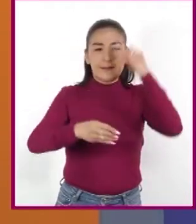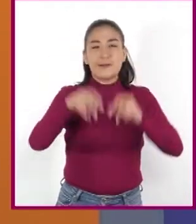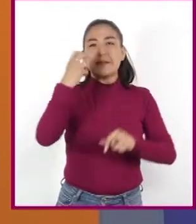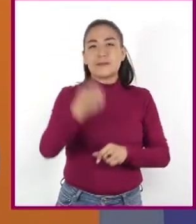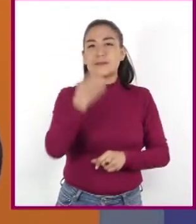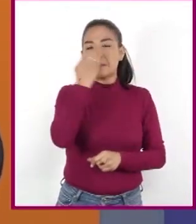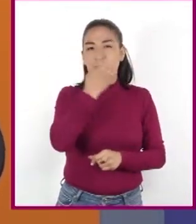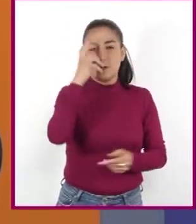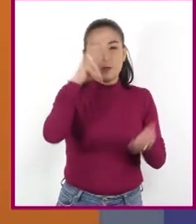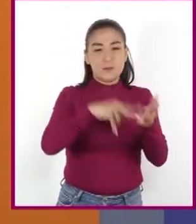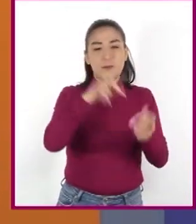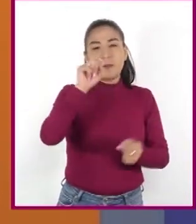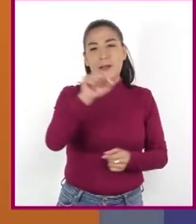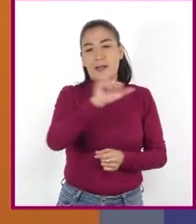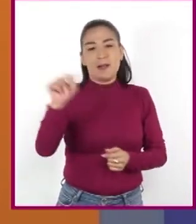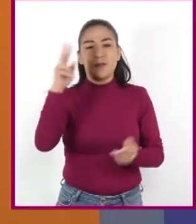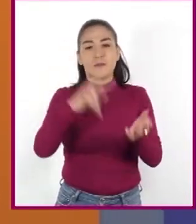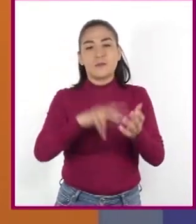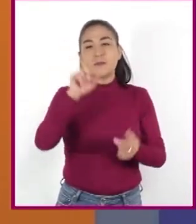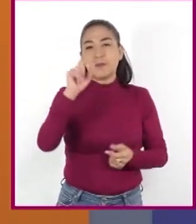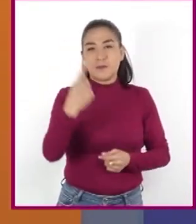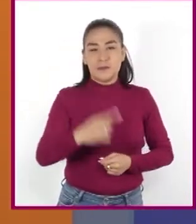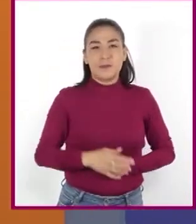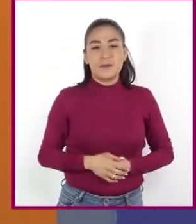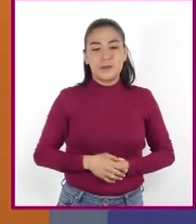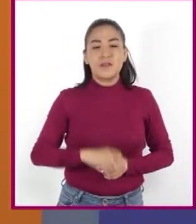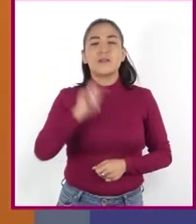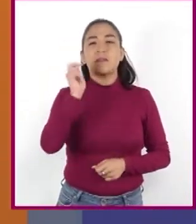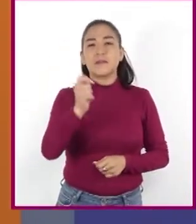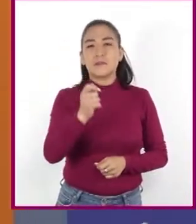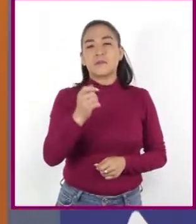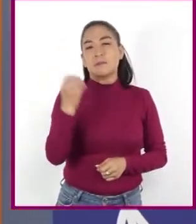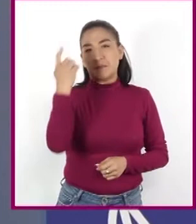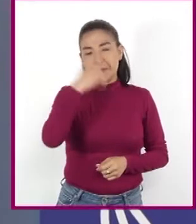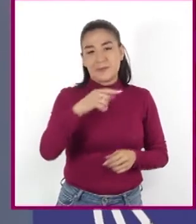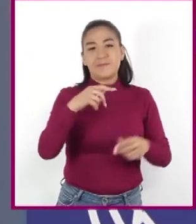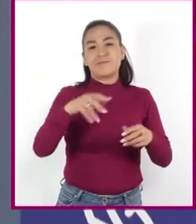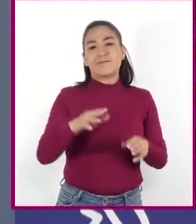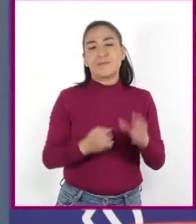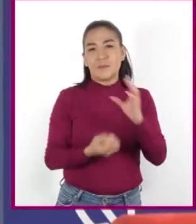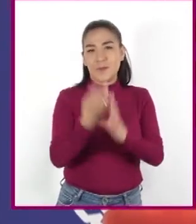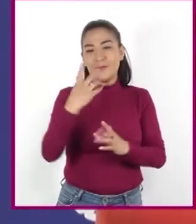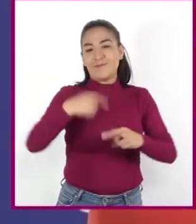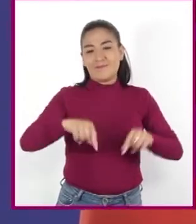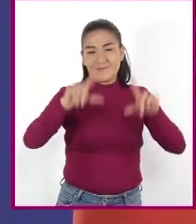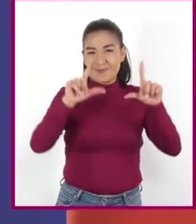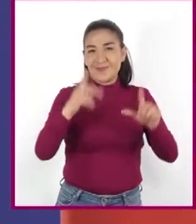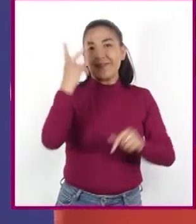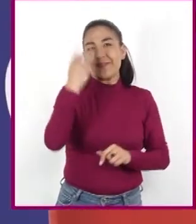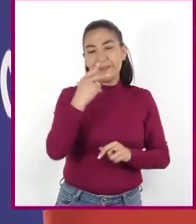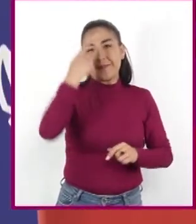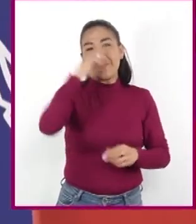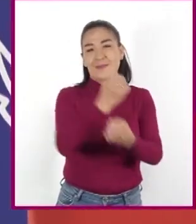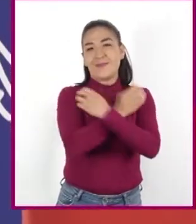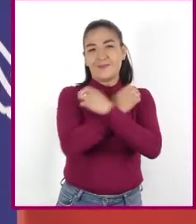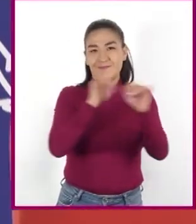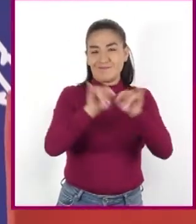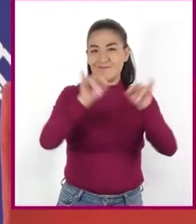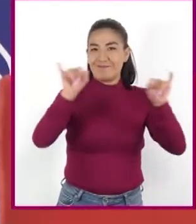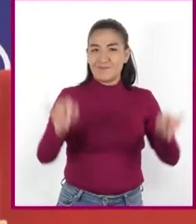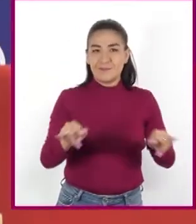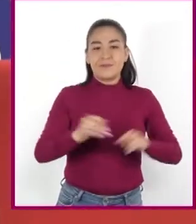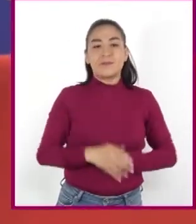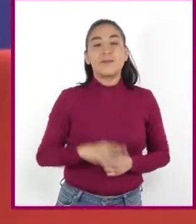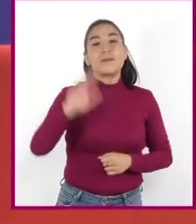escolar 2020-2021 en el contexto de un modelo híbrido, con recursos de la educación a distancia.